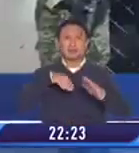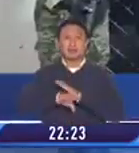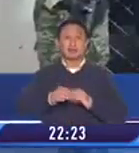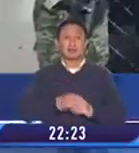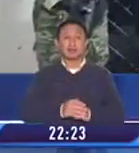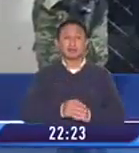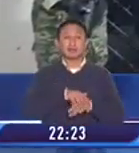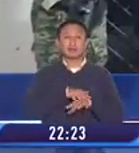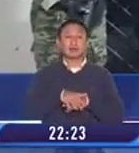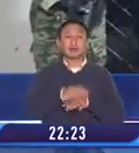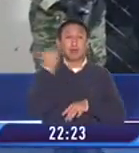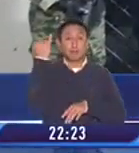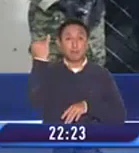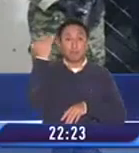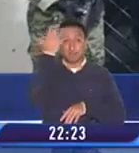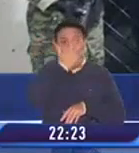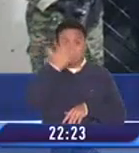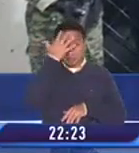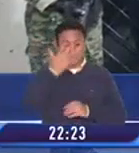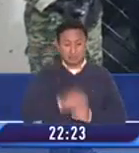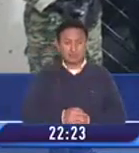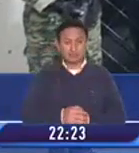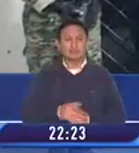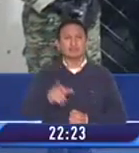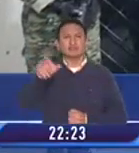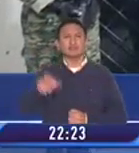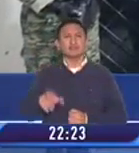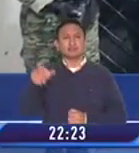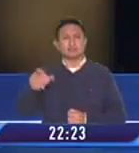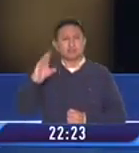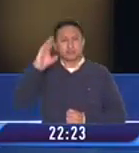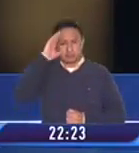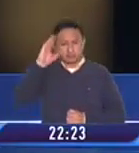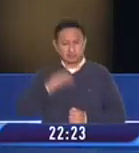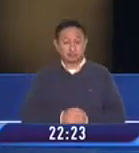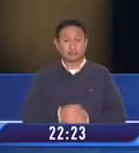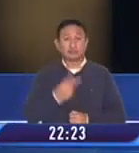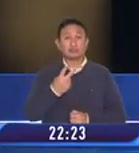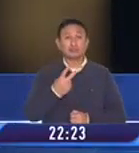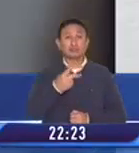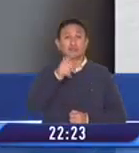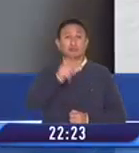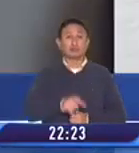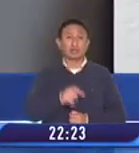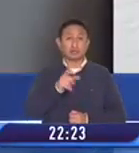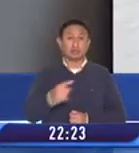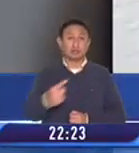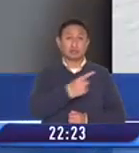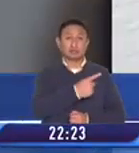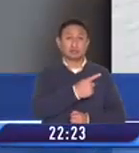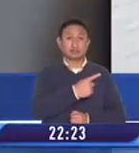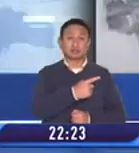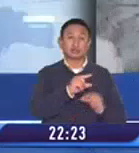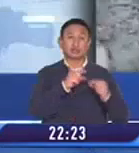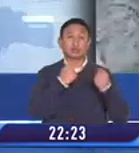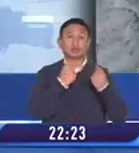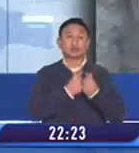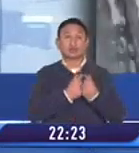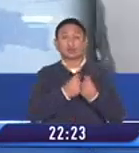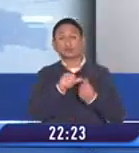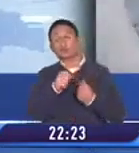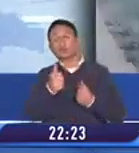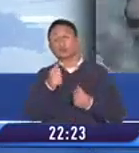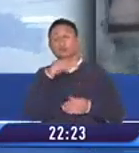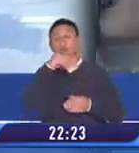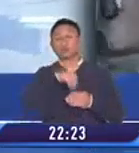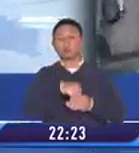Río Verde, en Esmeraldas. En este lugar, los uniformados lograron aprehender a otros 2 integrantes que serían pertenecientes a otra banda